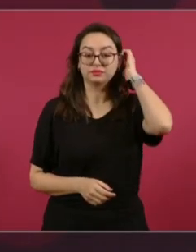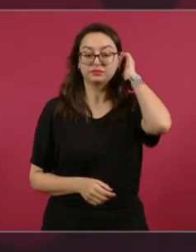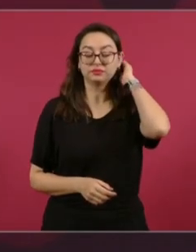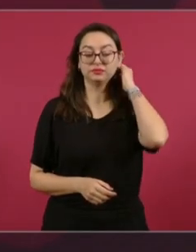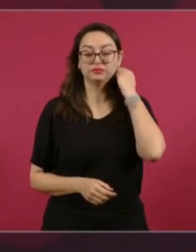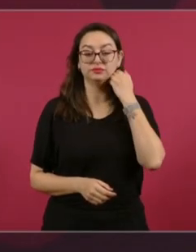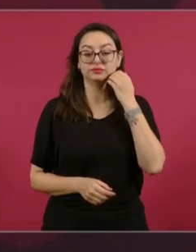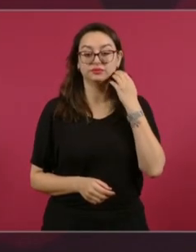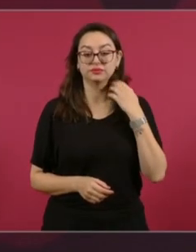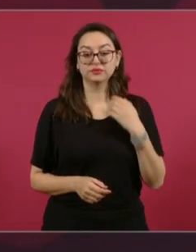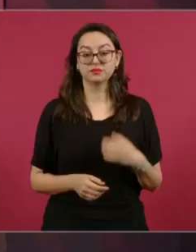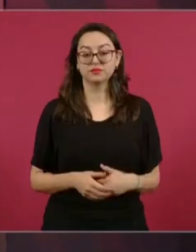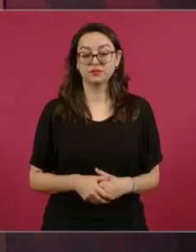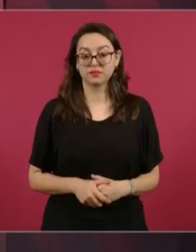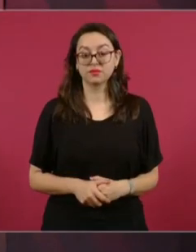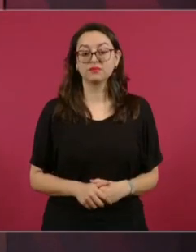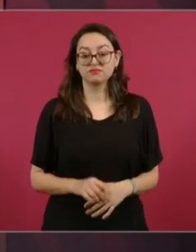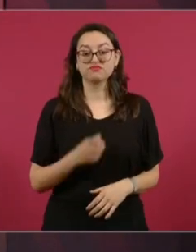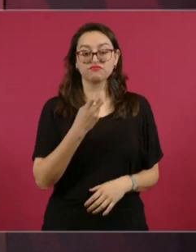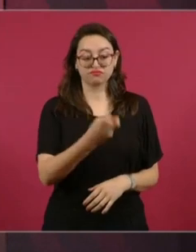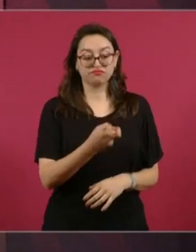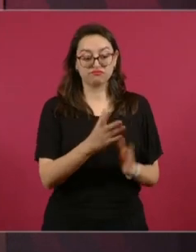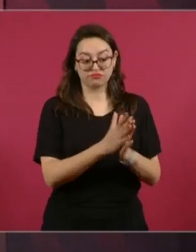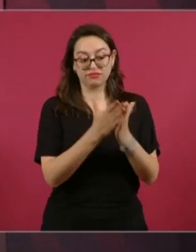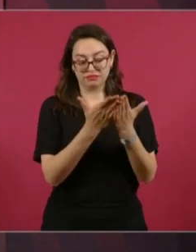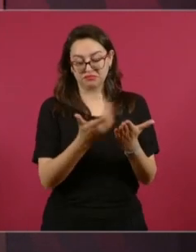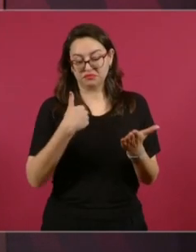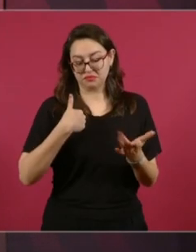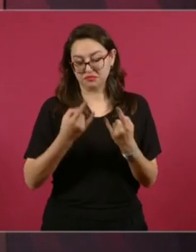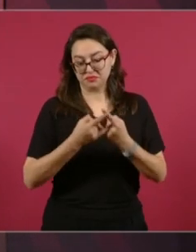Entonces, este libro trata de eso,